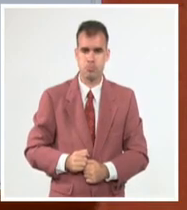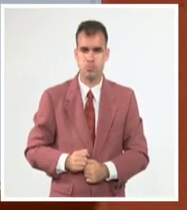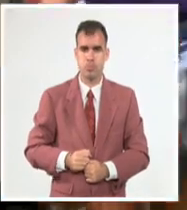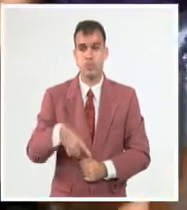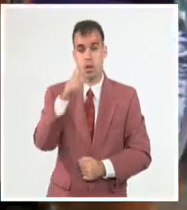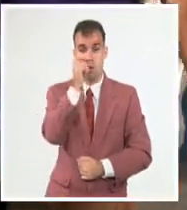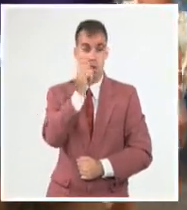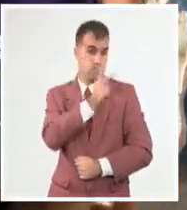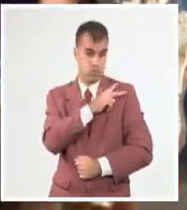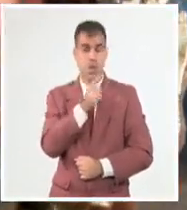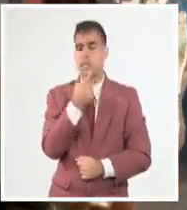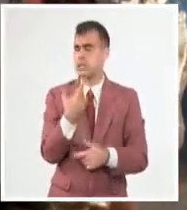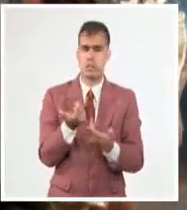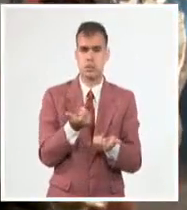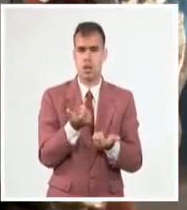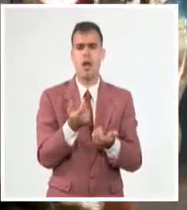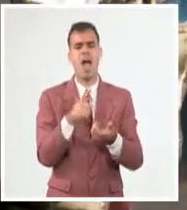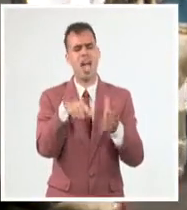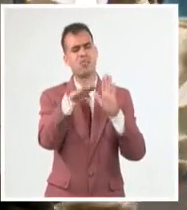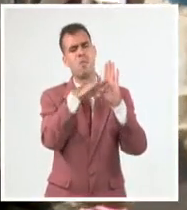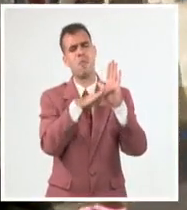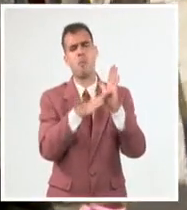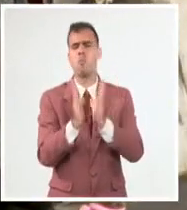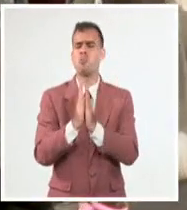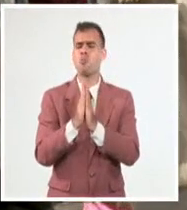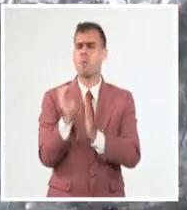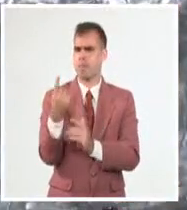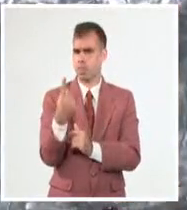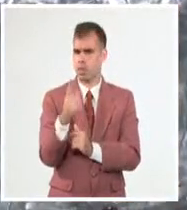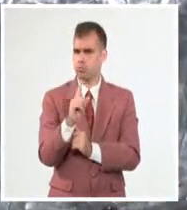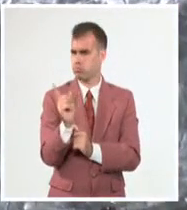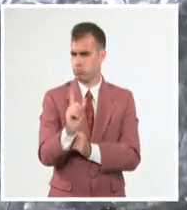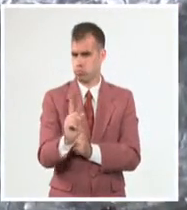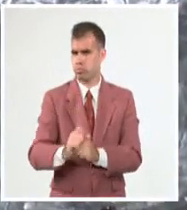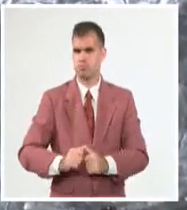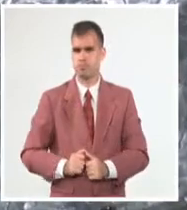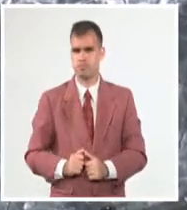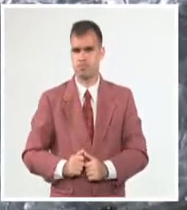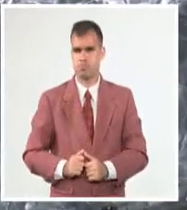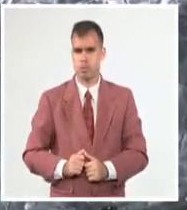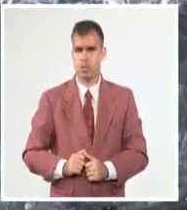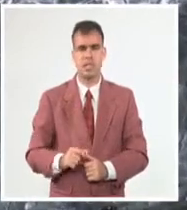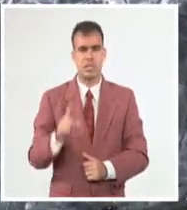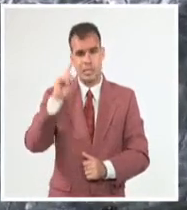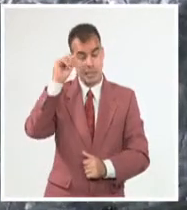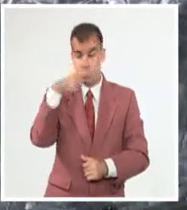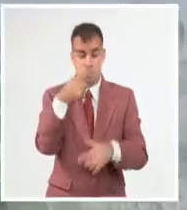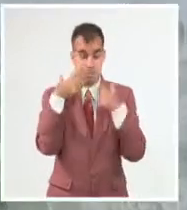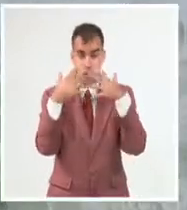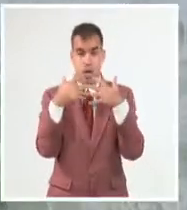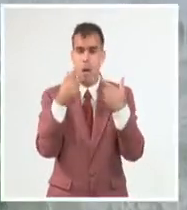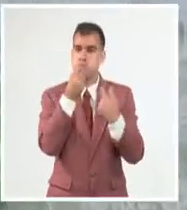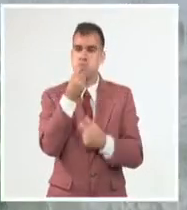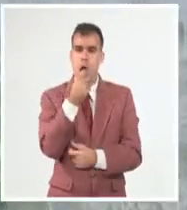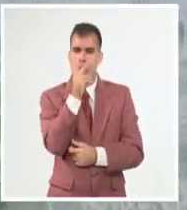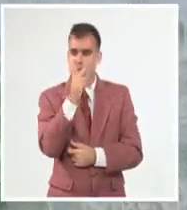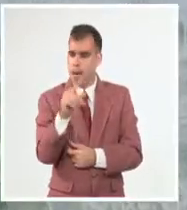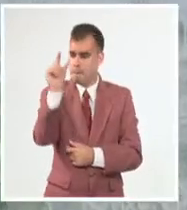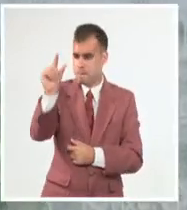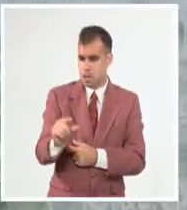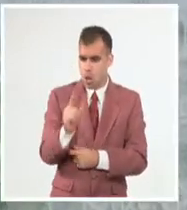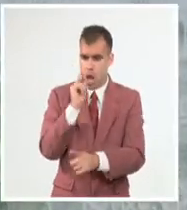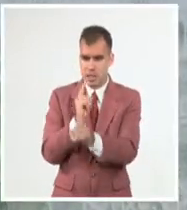Alemán insiste en que no es un programa religioso ni con fines proselitistas. Le obsesiona atender individualizadamente a las personas